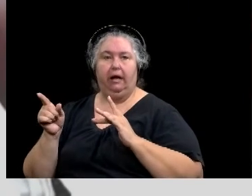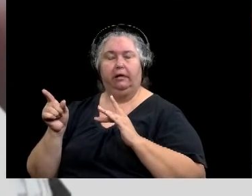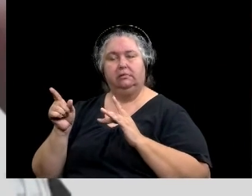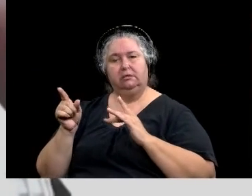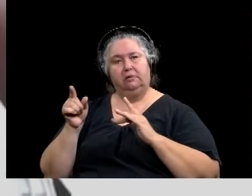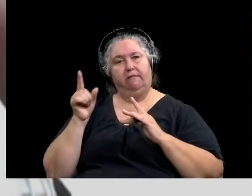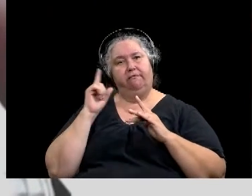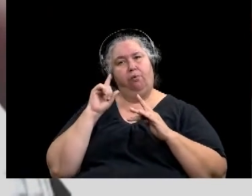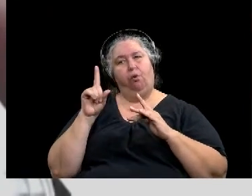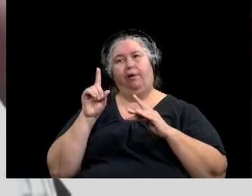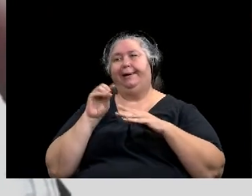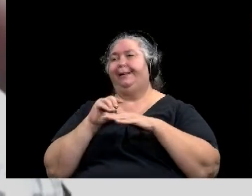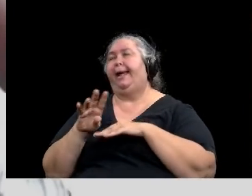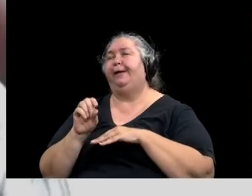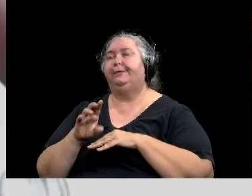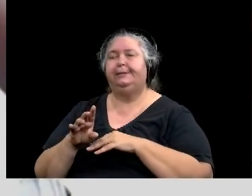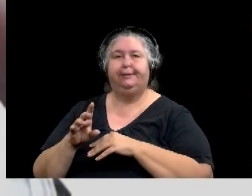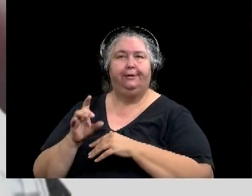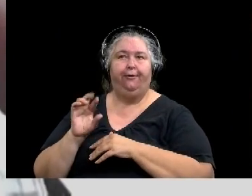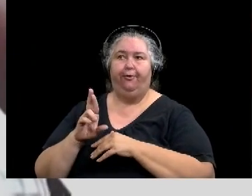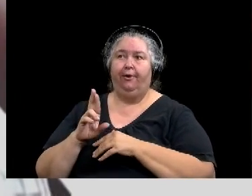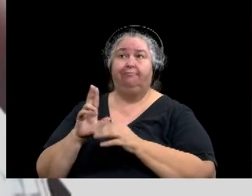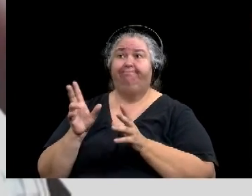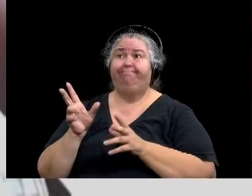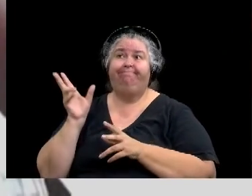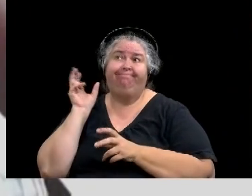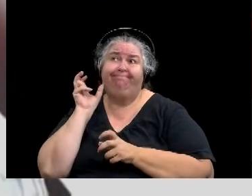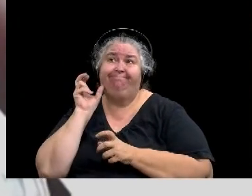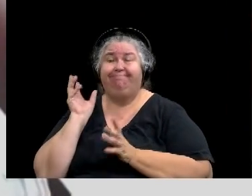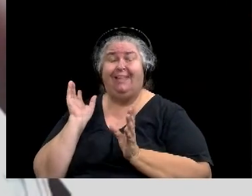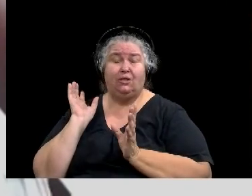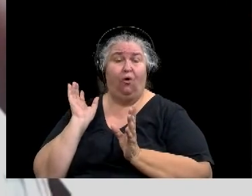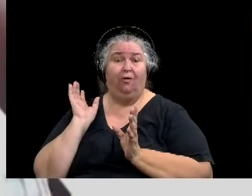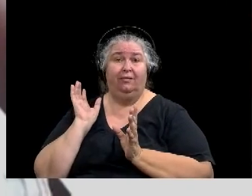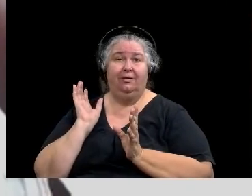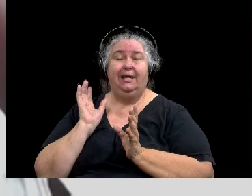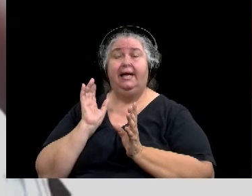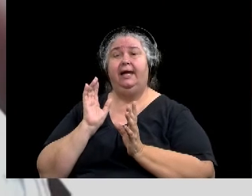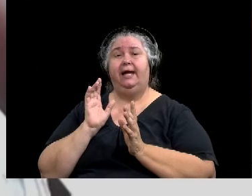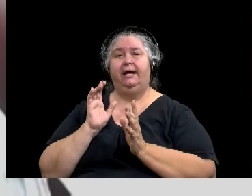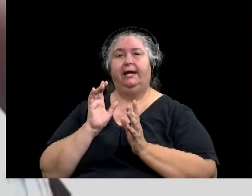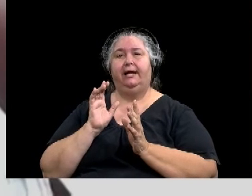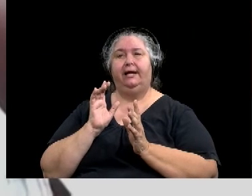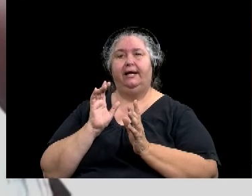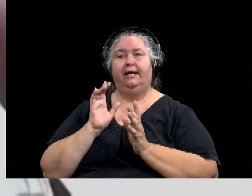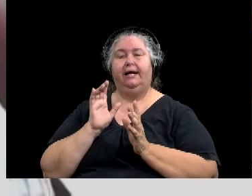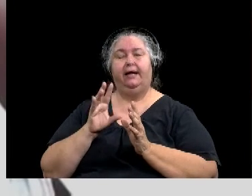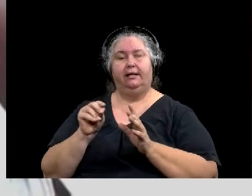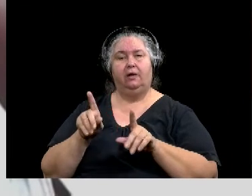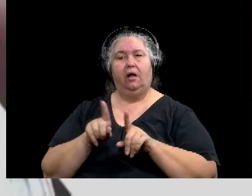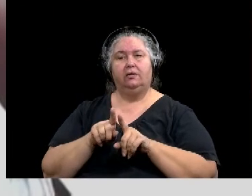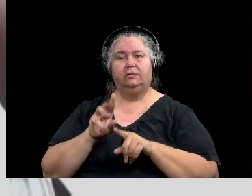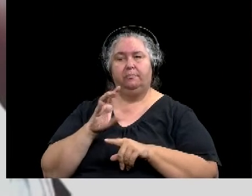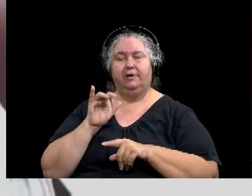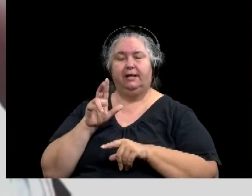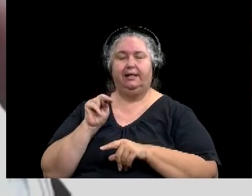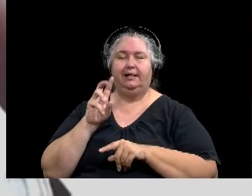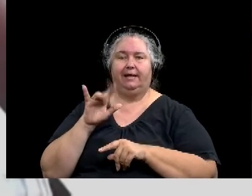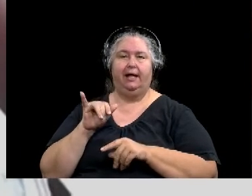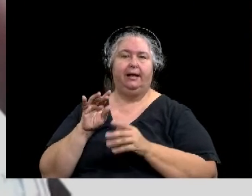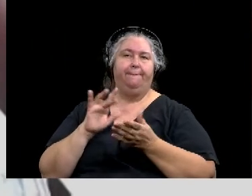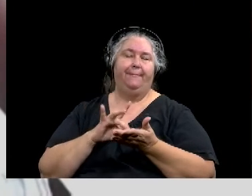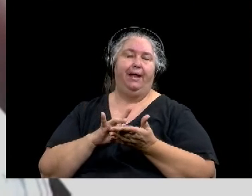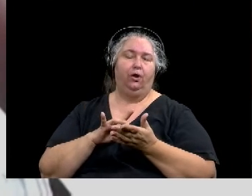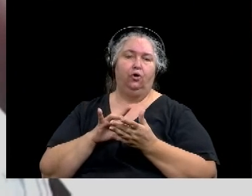médico puede hay consejeros y todo para personas que quieran no más escuchar a estas